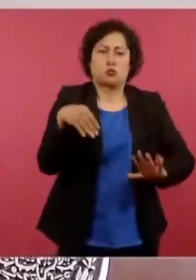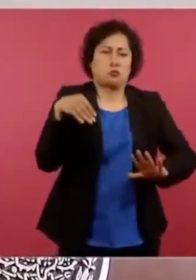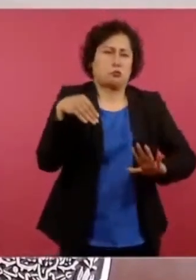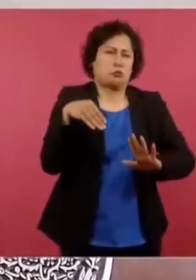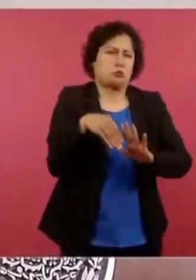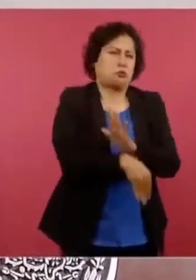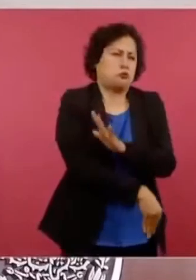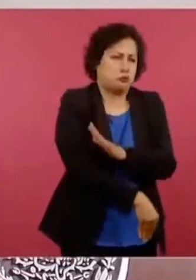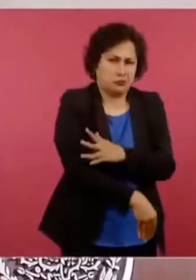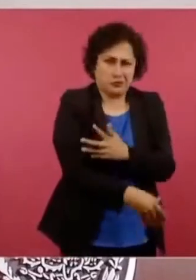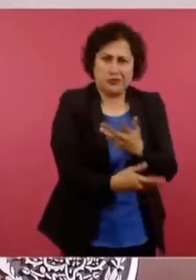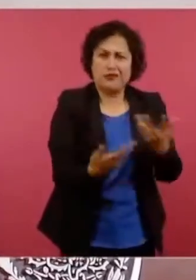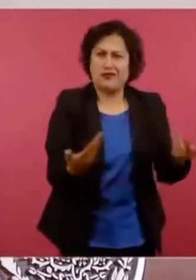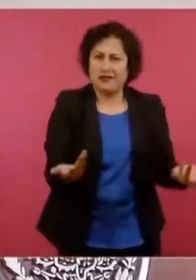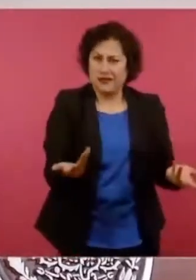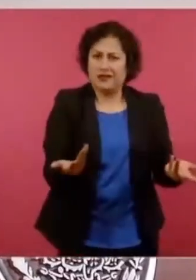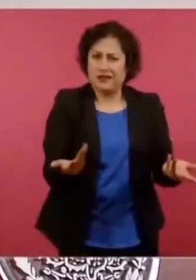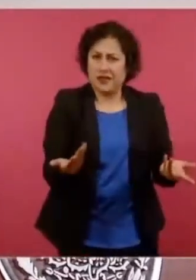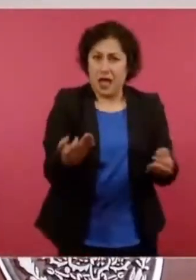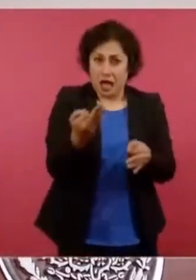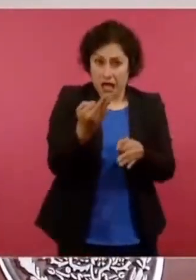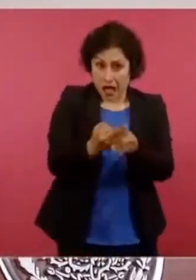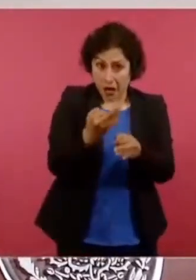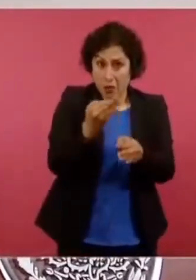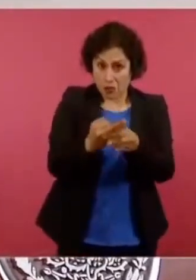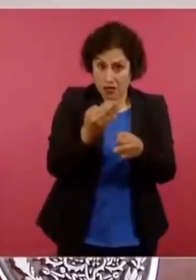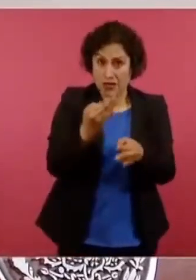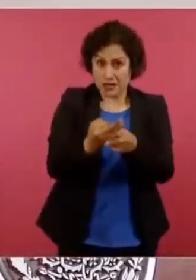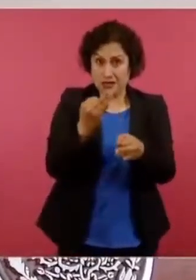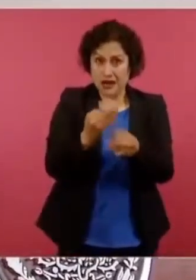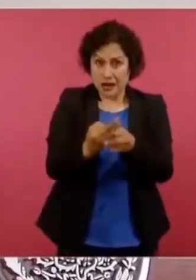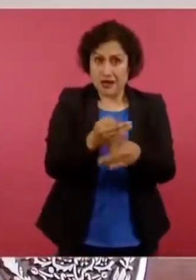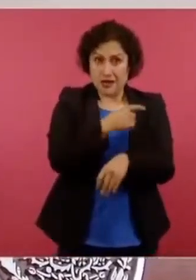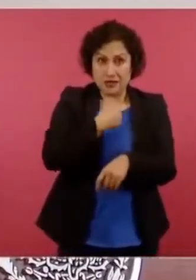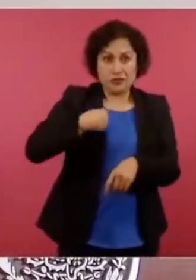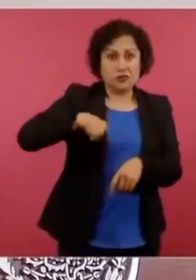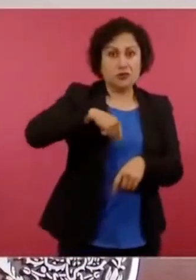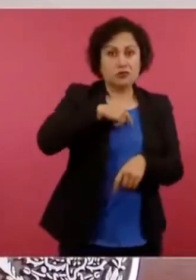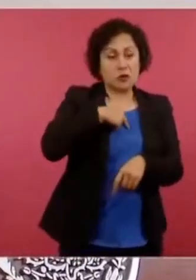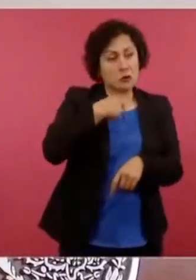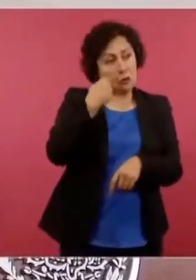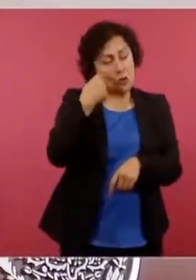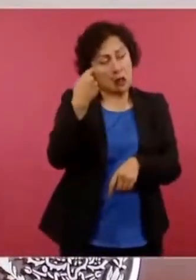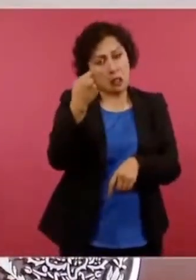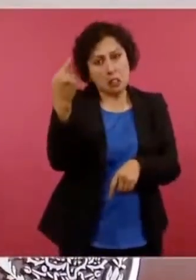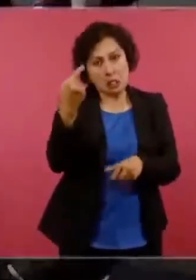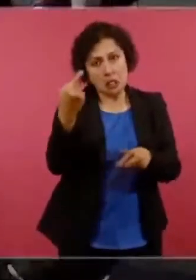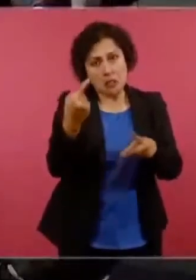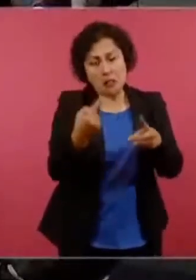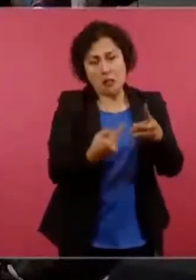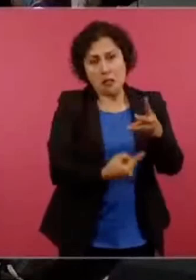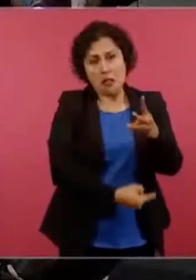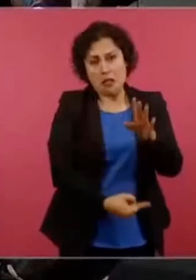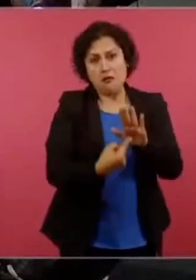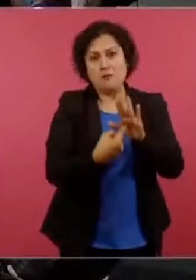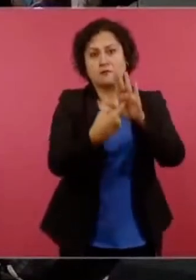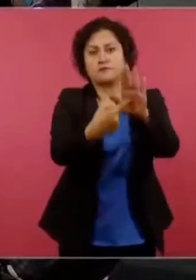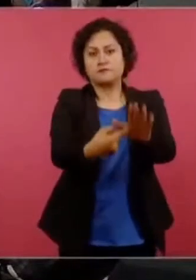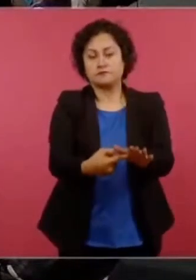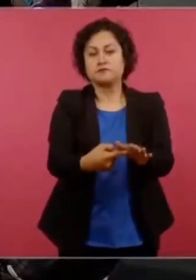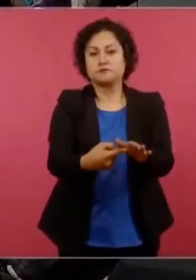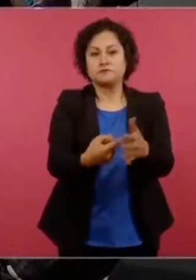enfrentando estas cosas que les molesta mucho a los eh, abajo